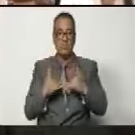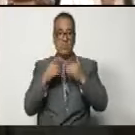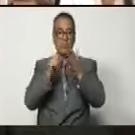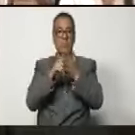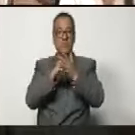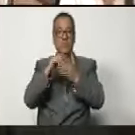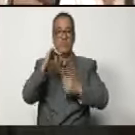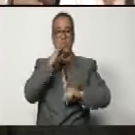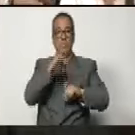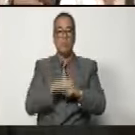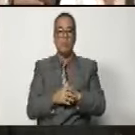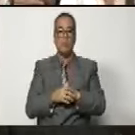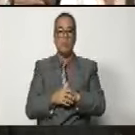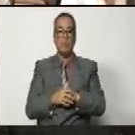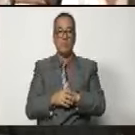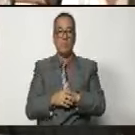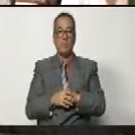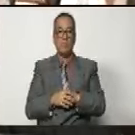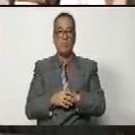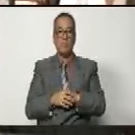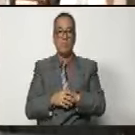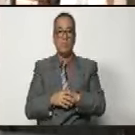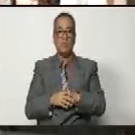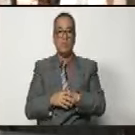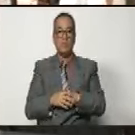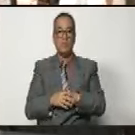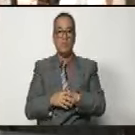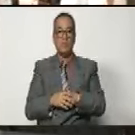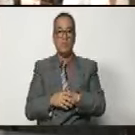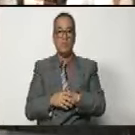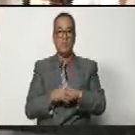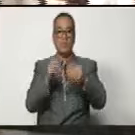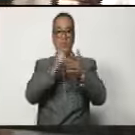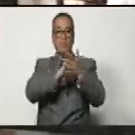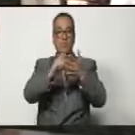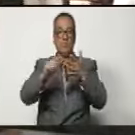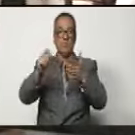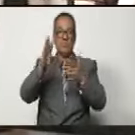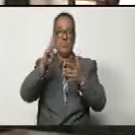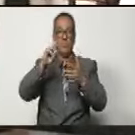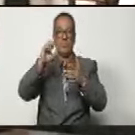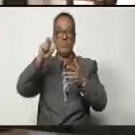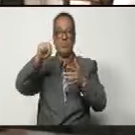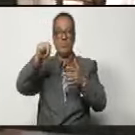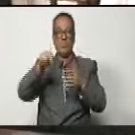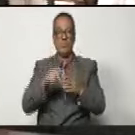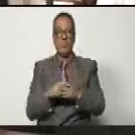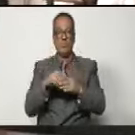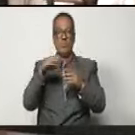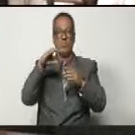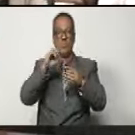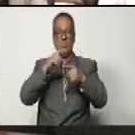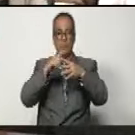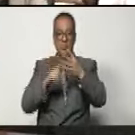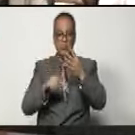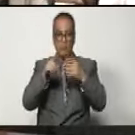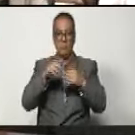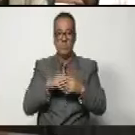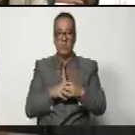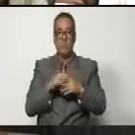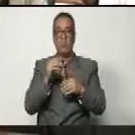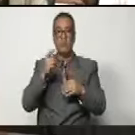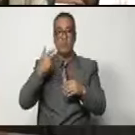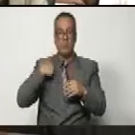de información. Dice Milán Kundera, autor de La Broma y La Insoportable Levedad del Ser, algo que